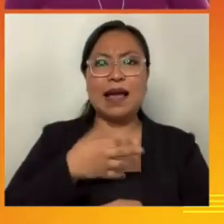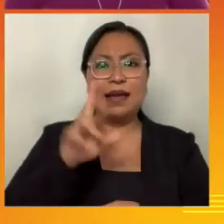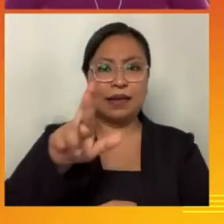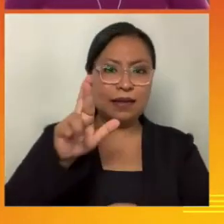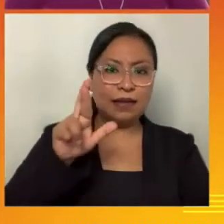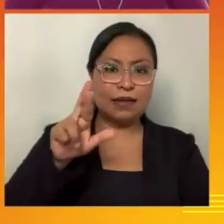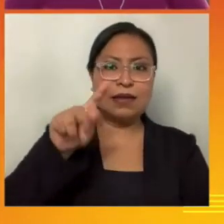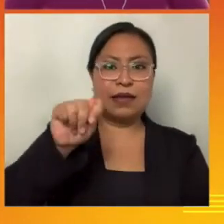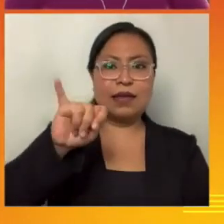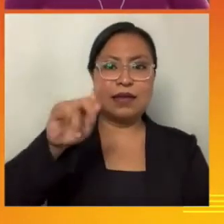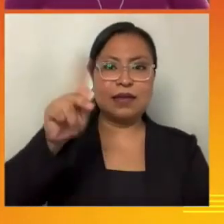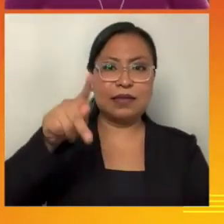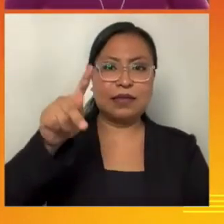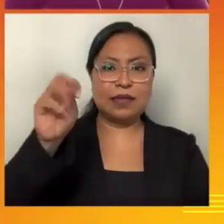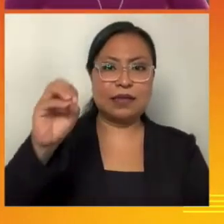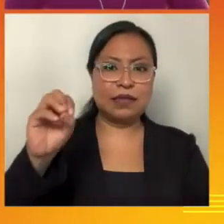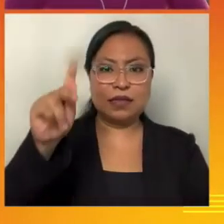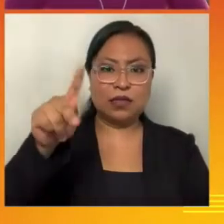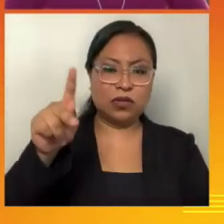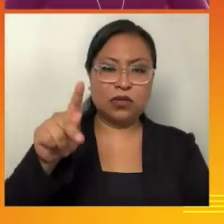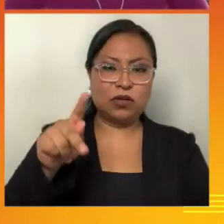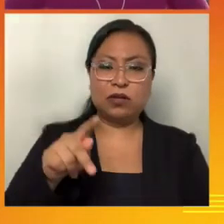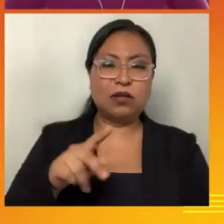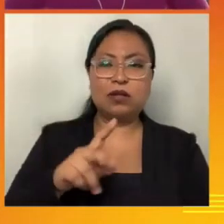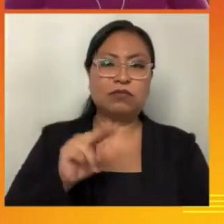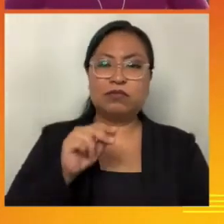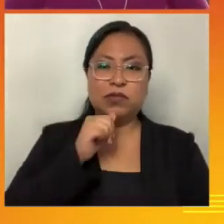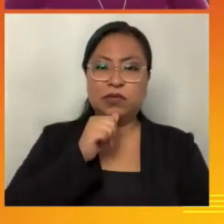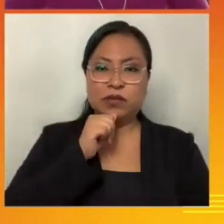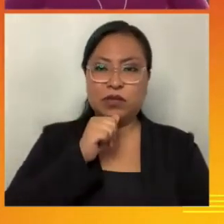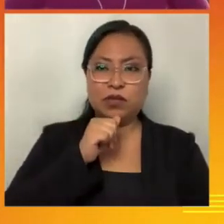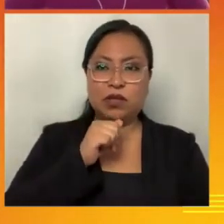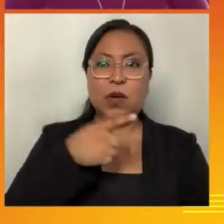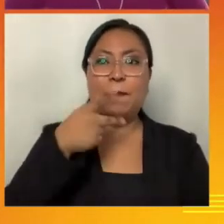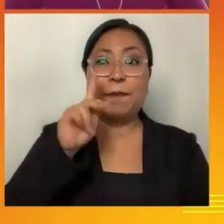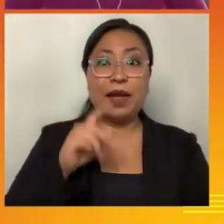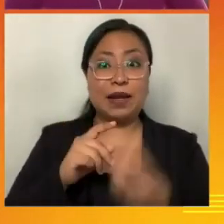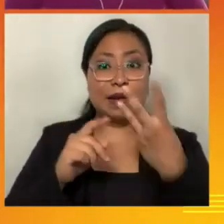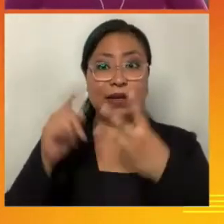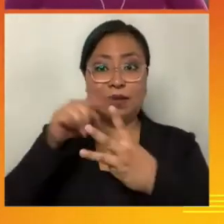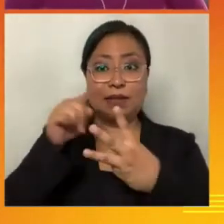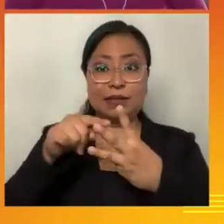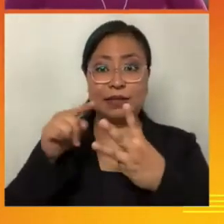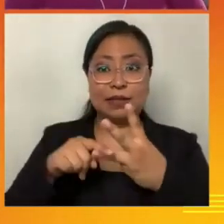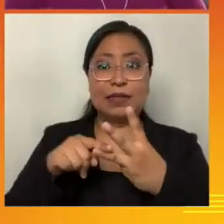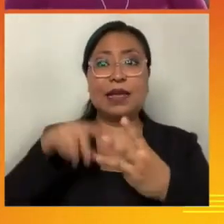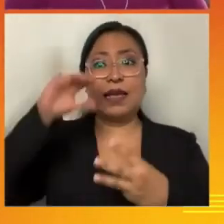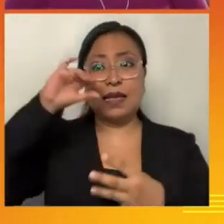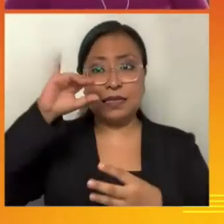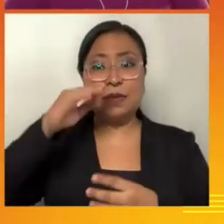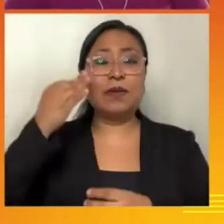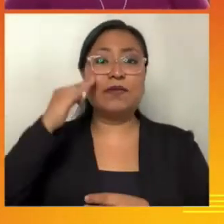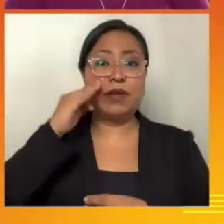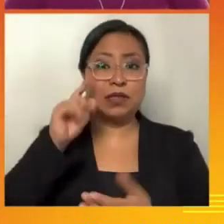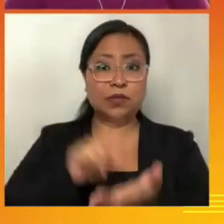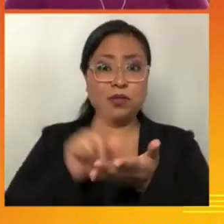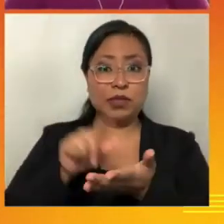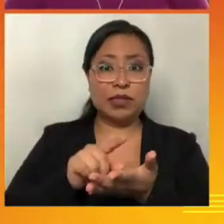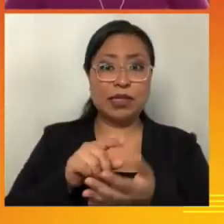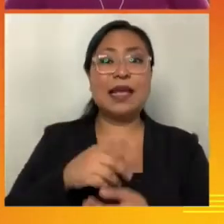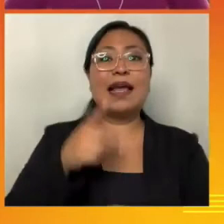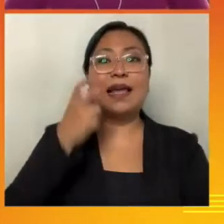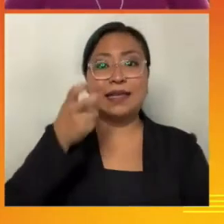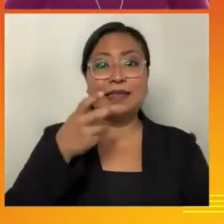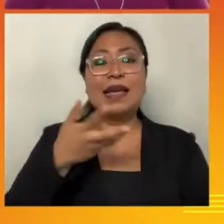precisamente el año pasado, pero estas tres redes sociales son mediante las cuales las organizaciones conocen